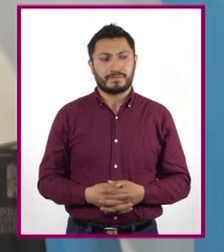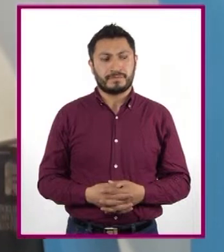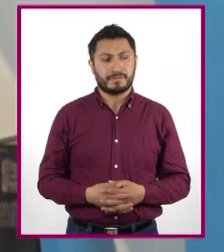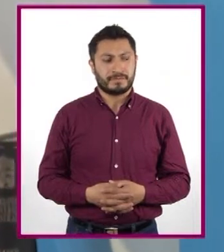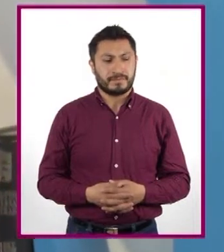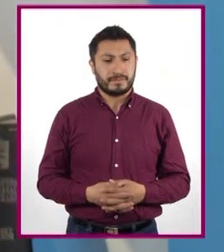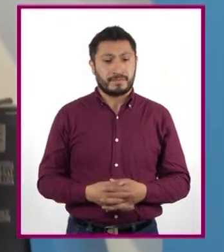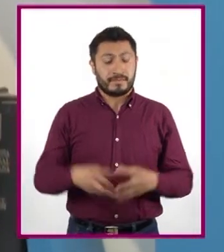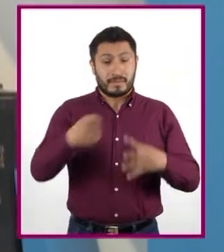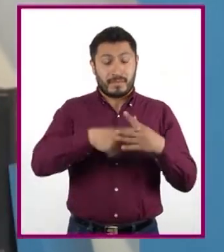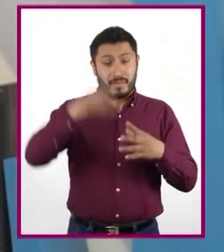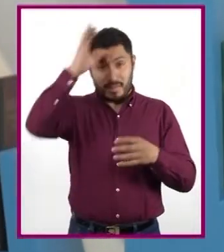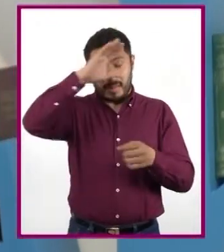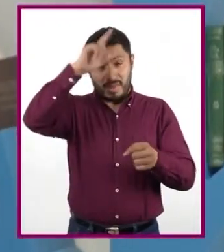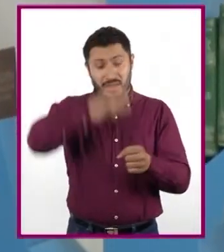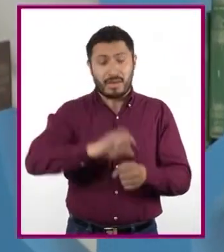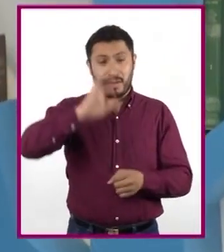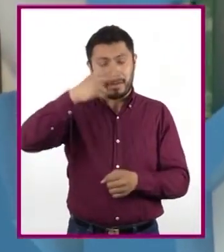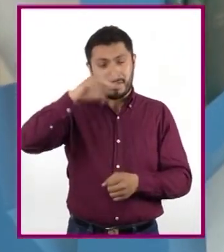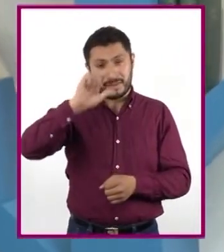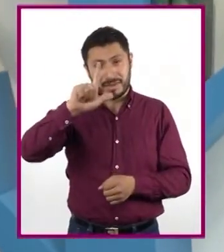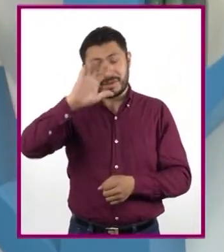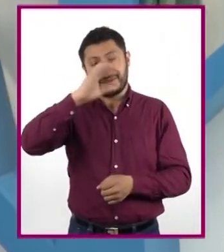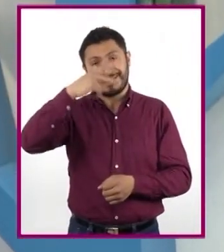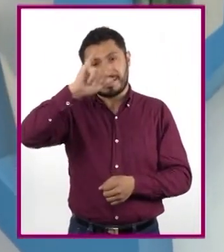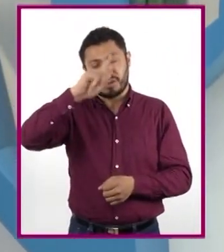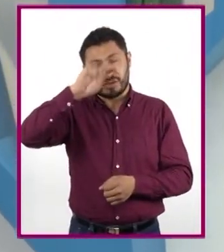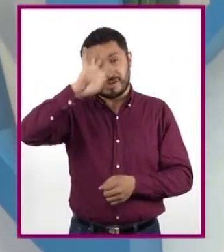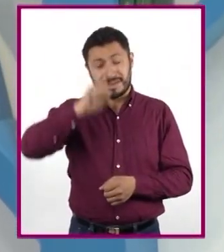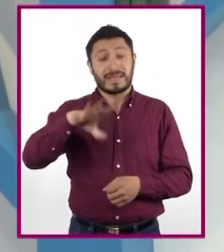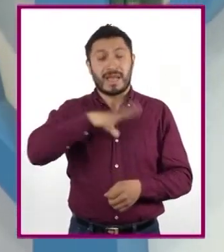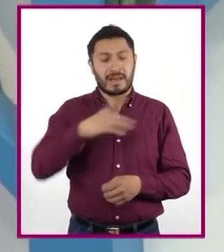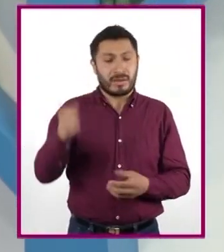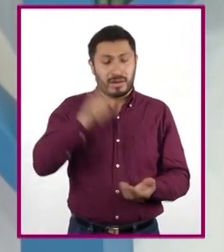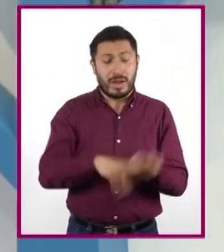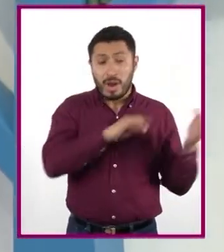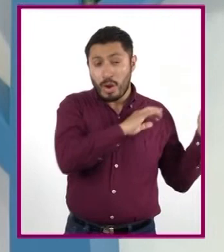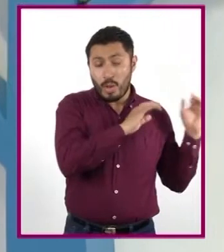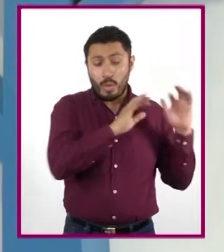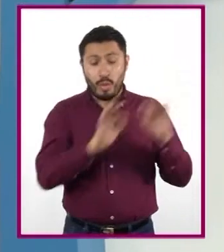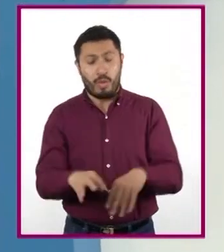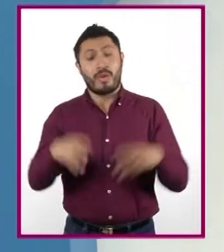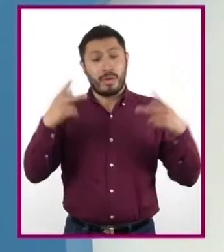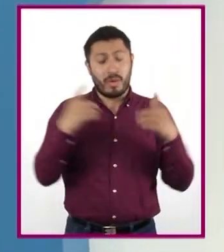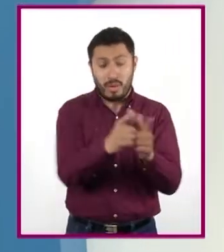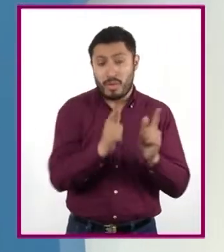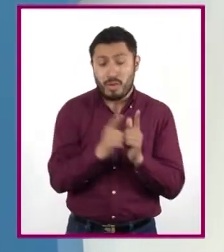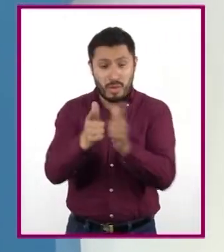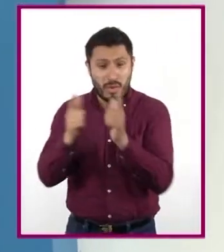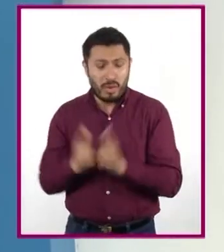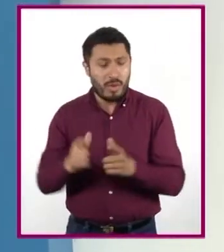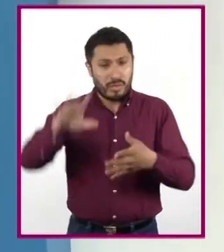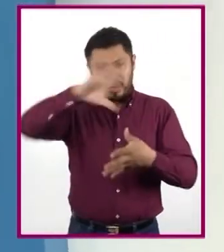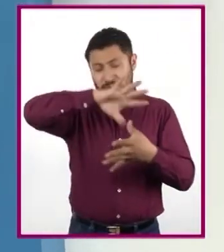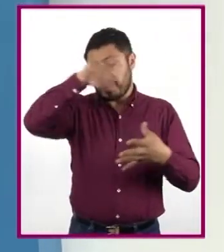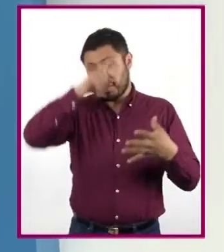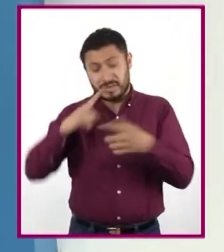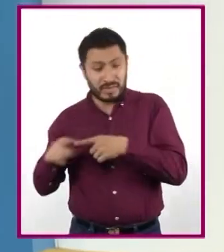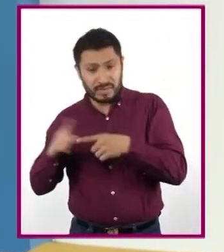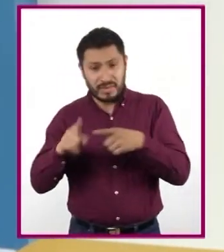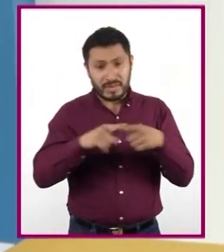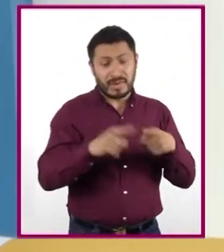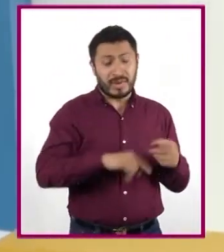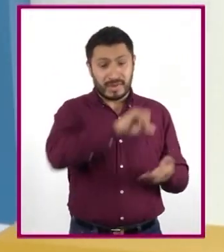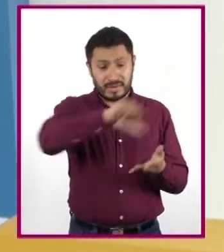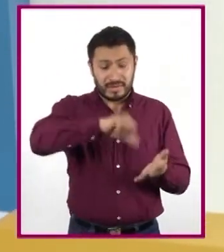El origen de la cultura chalchihuites es consecuencia de una colonización por parte de grupos mesoamericanos procedentes